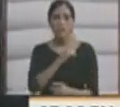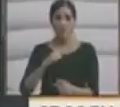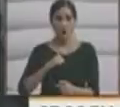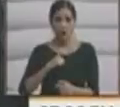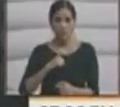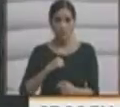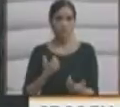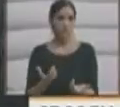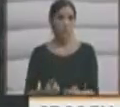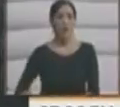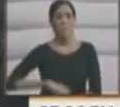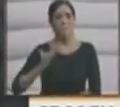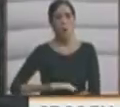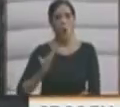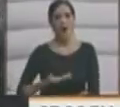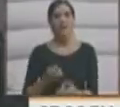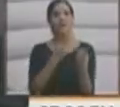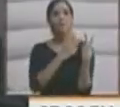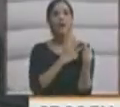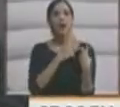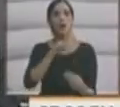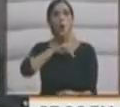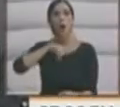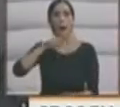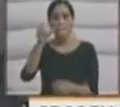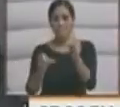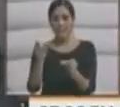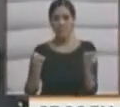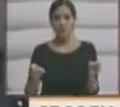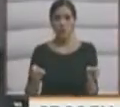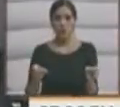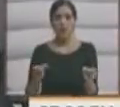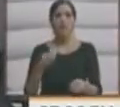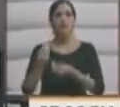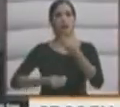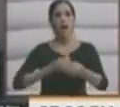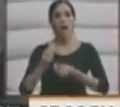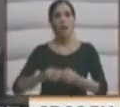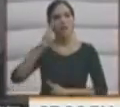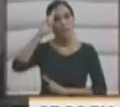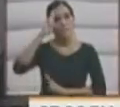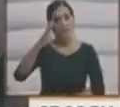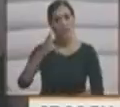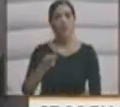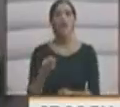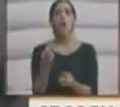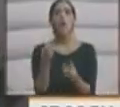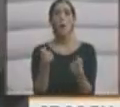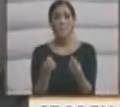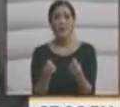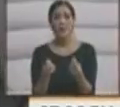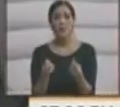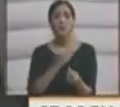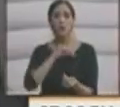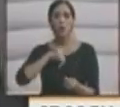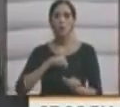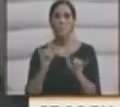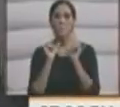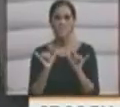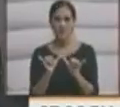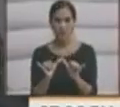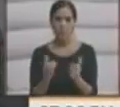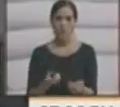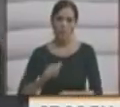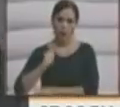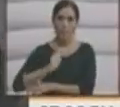responsabilidad de nosotros como ciudadanos en hacer que se respeten los precios que nosotros mismos vamos a pagar. Pero hay